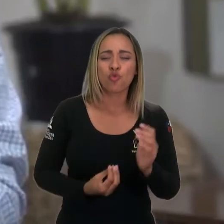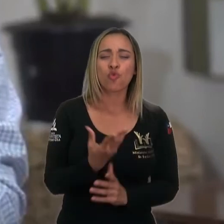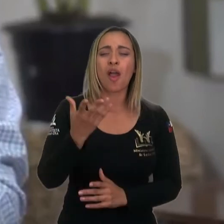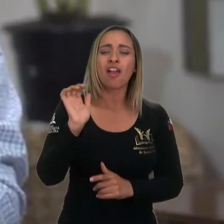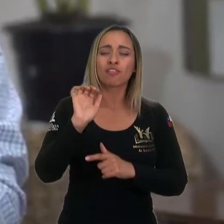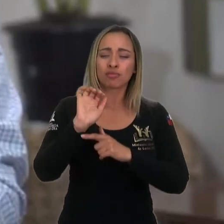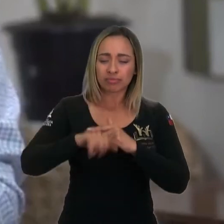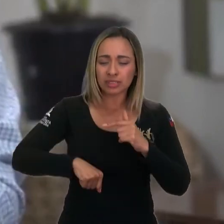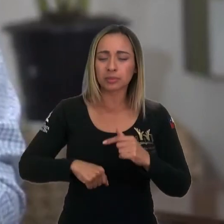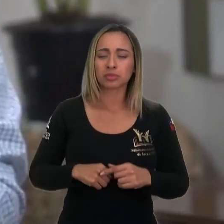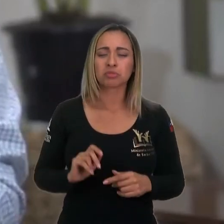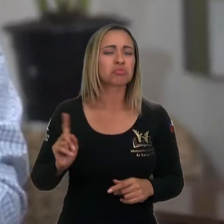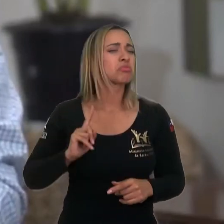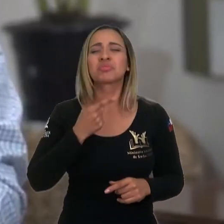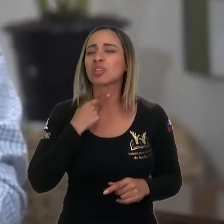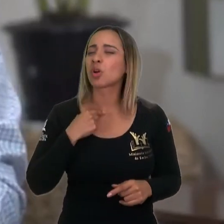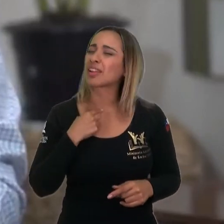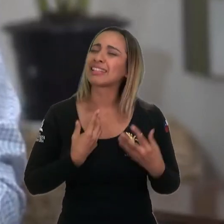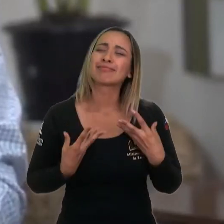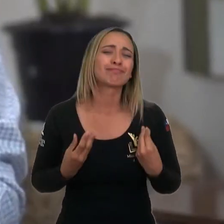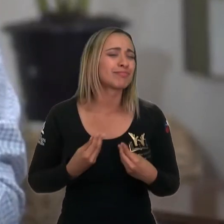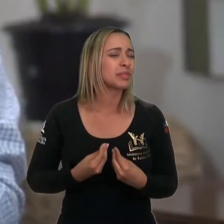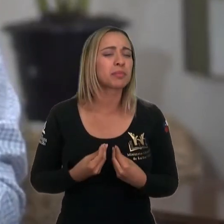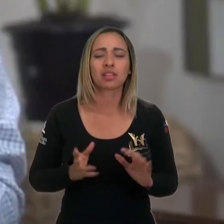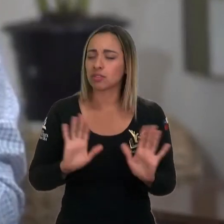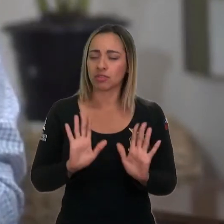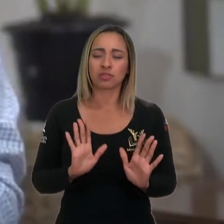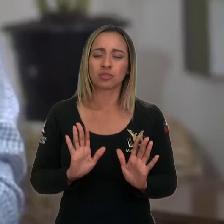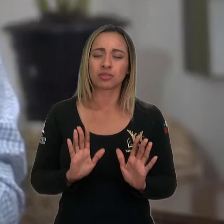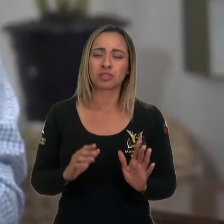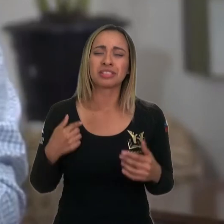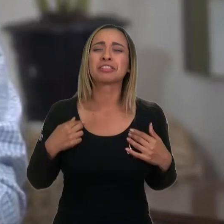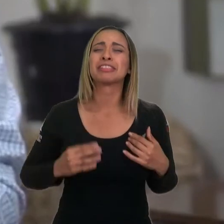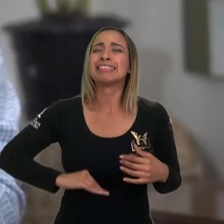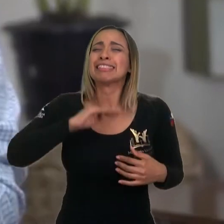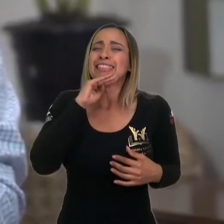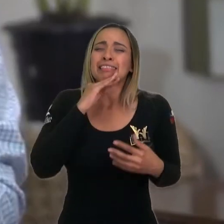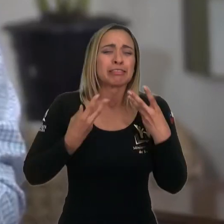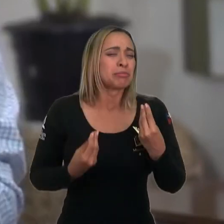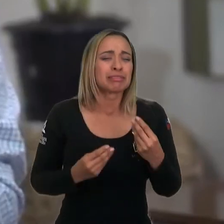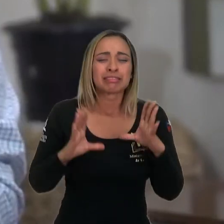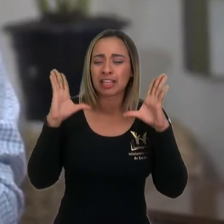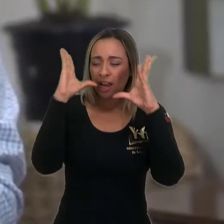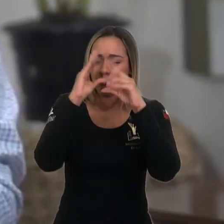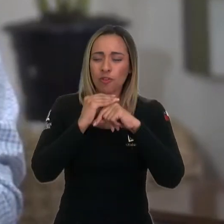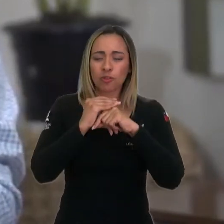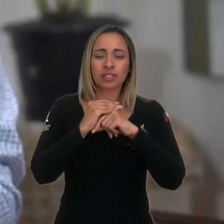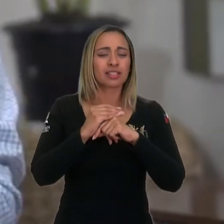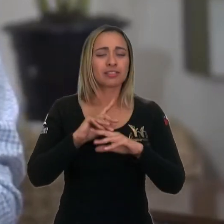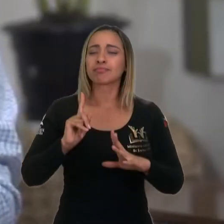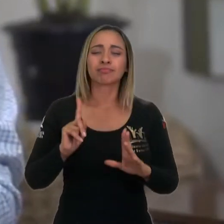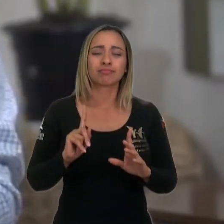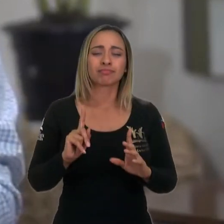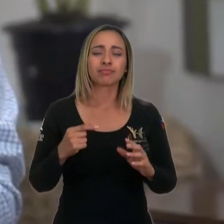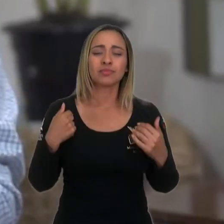miedo. No quiero llenarme de pavor en medio de la oscuridad que el mundo vive. Yo quiero tener la seguridad